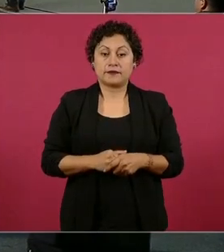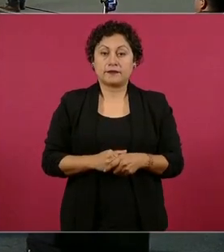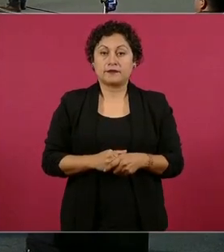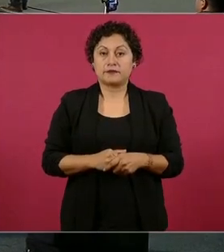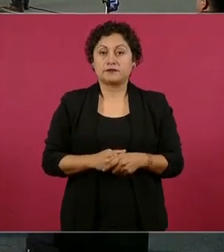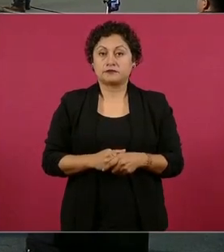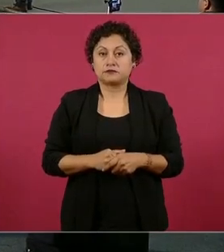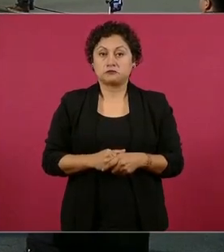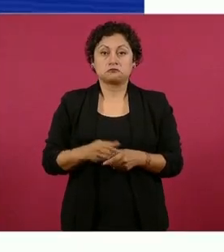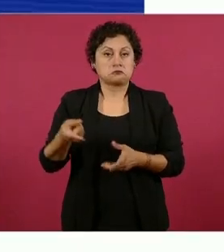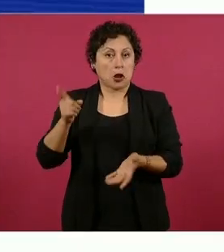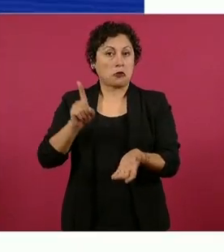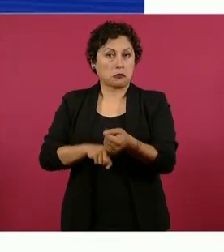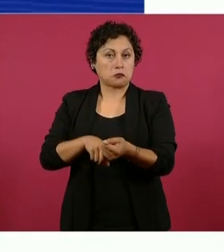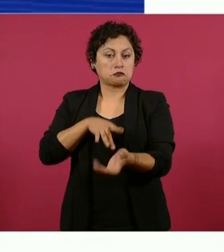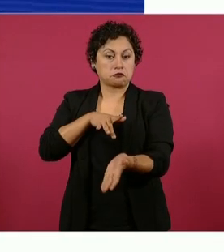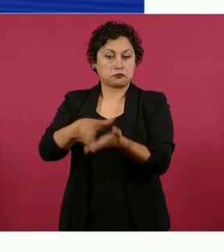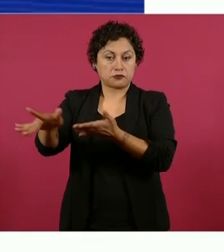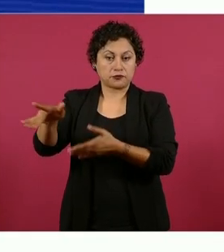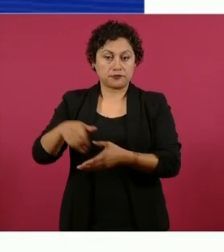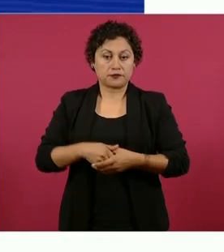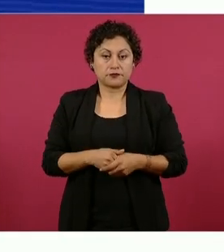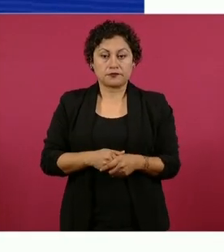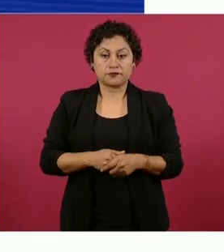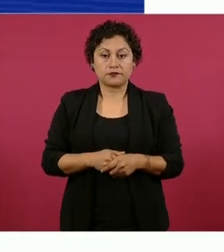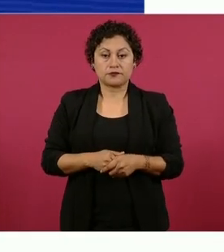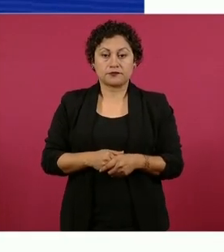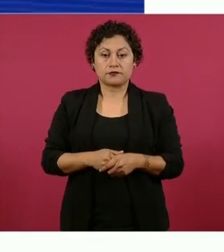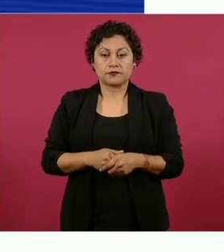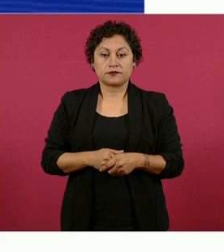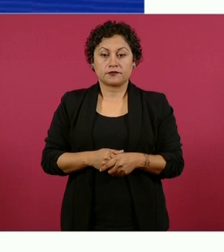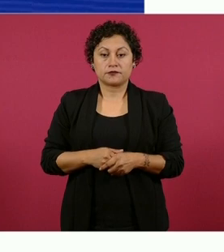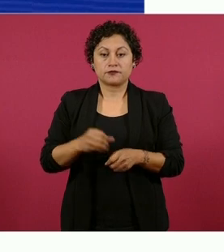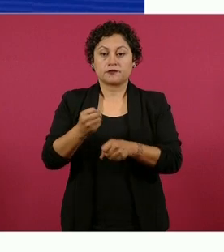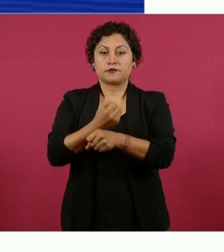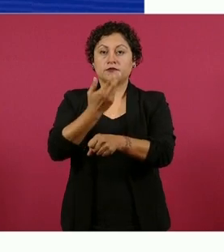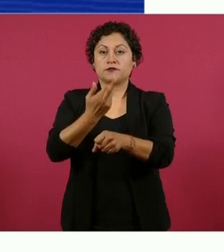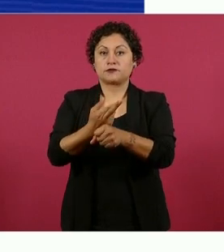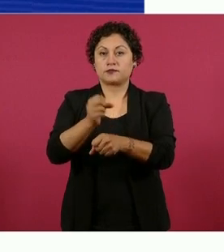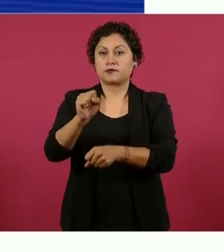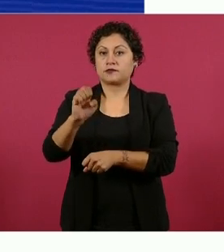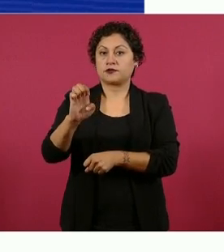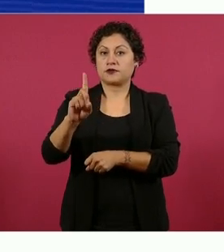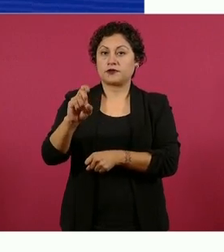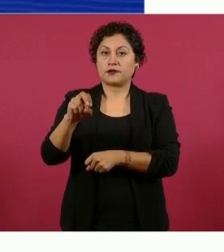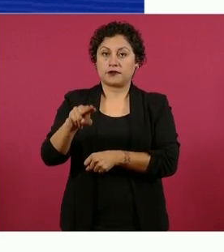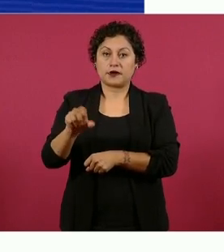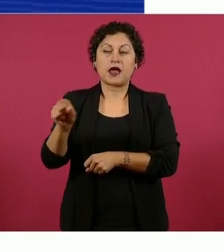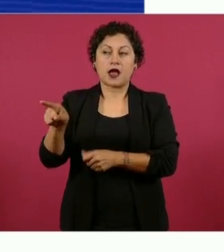Están apoyados por la Secretaría de la Defensa. Y una vez que regresen,